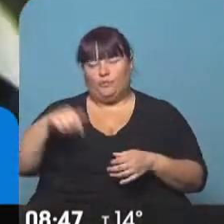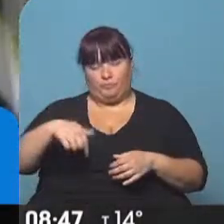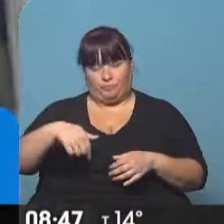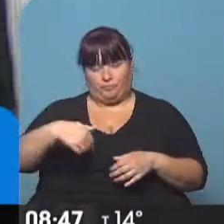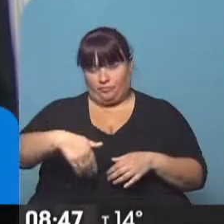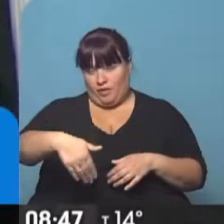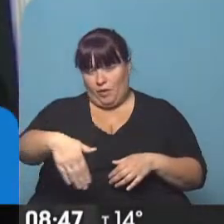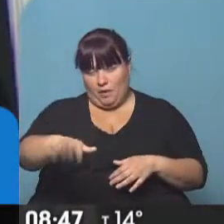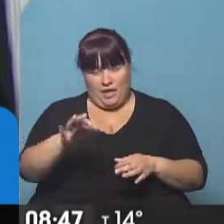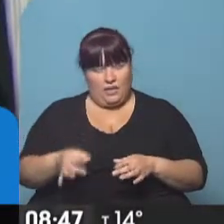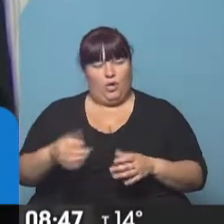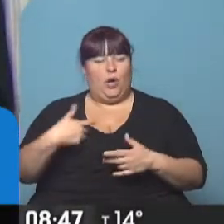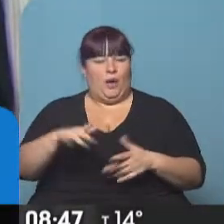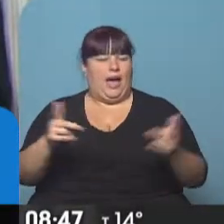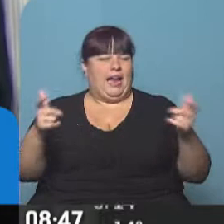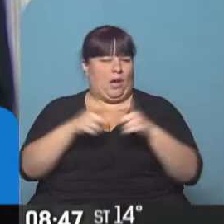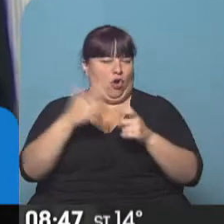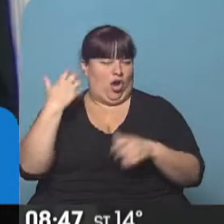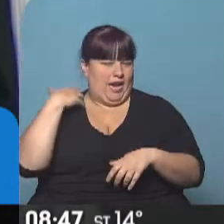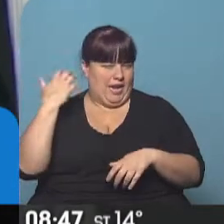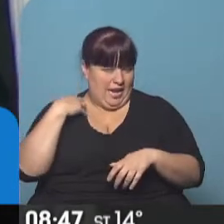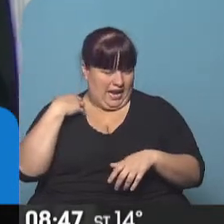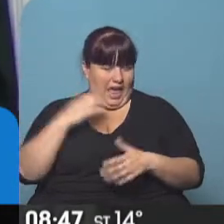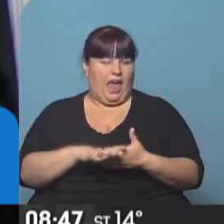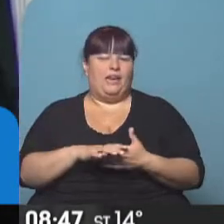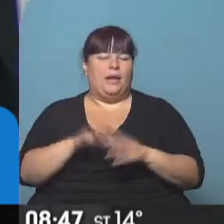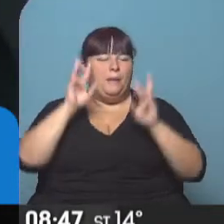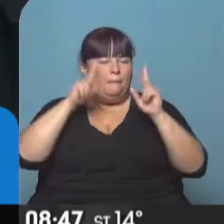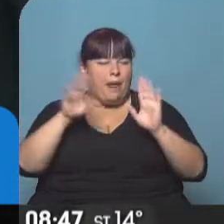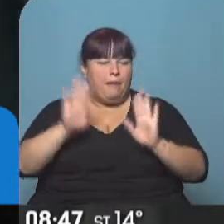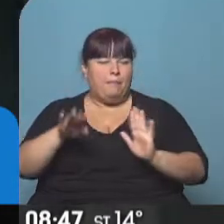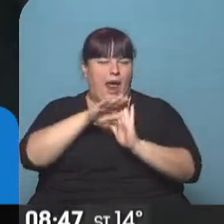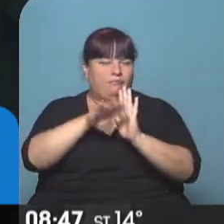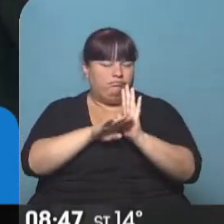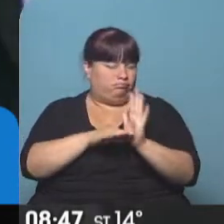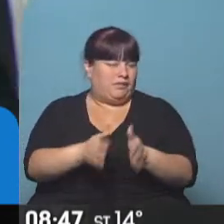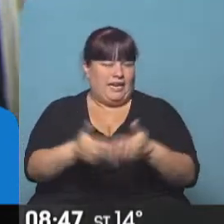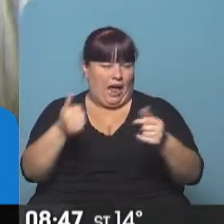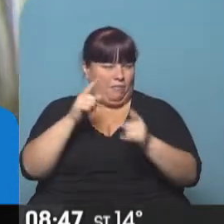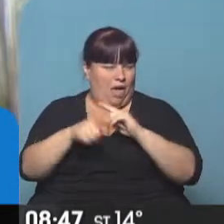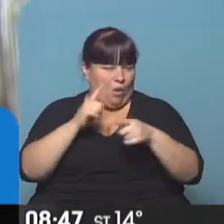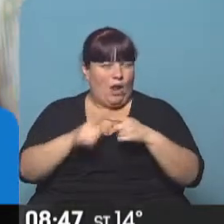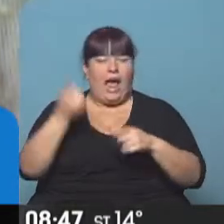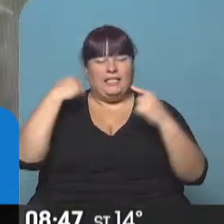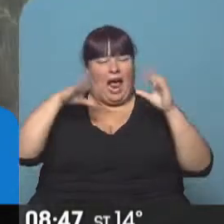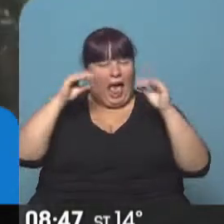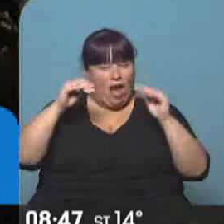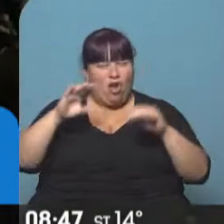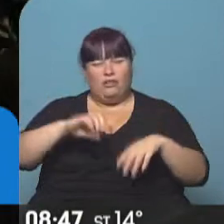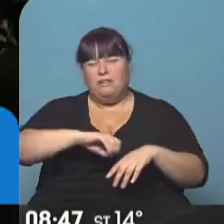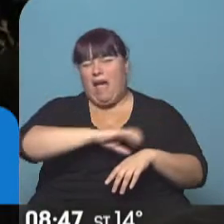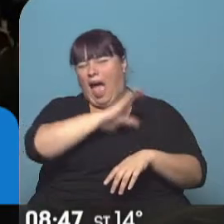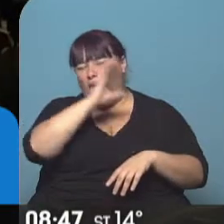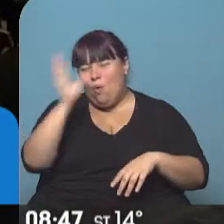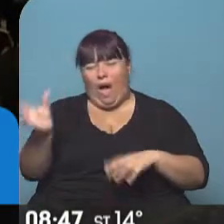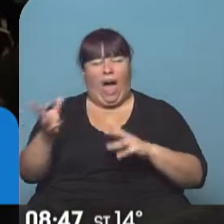las próximas horas habrá una reunión general se diagramarán algunas acciones inmediatas anoche mostrado hasta altas